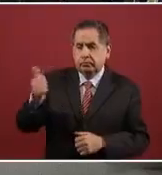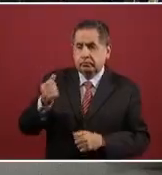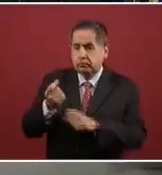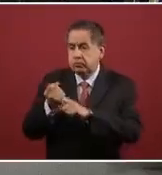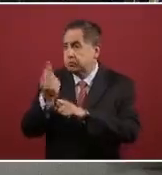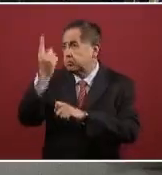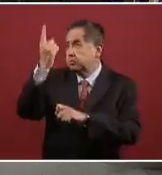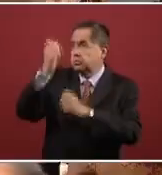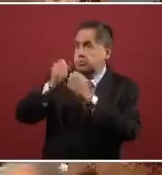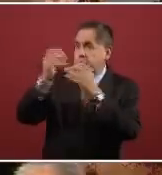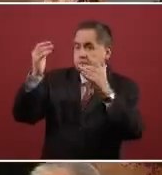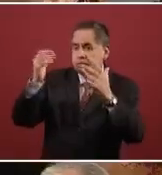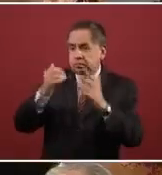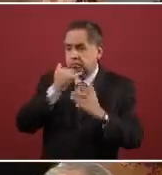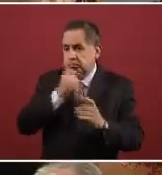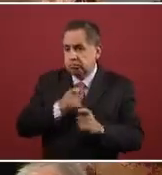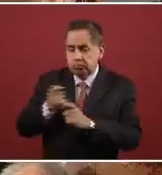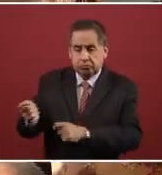pirotécnicos.